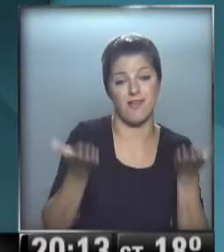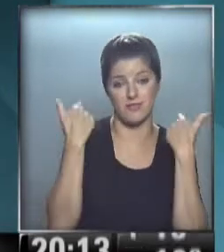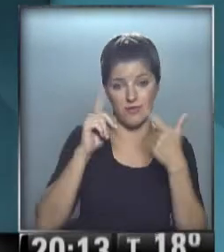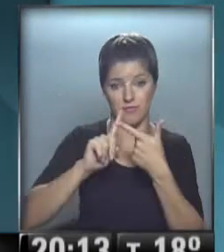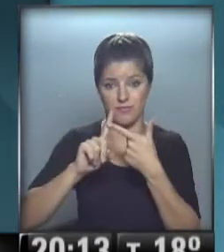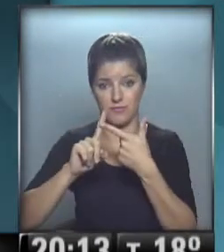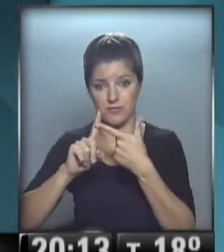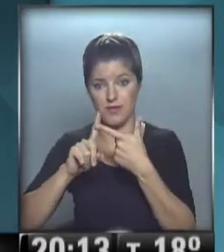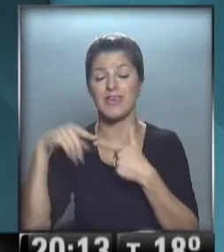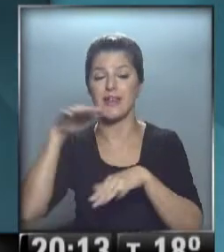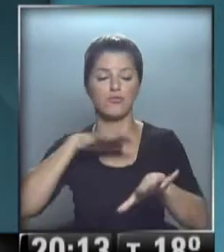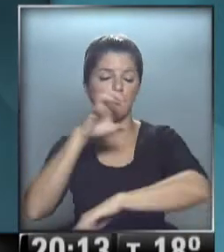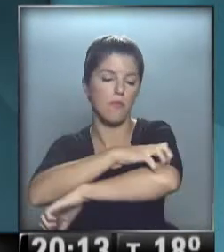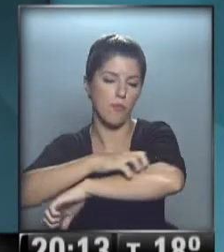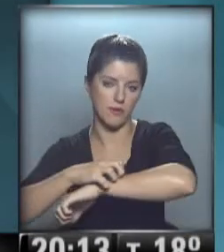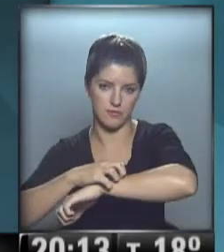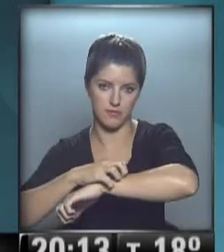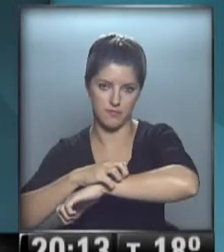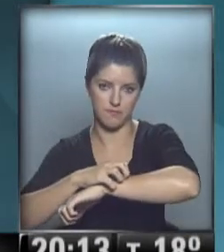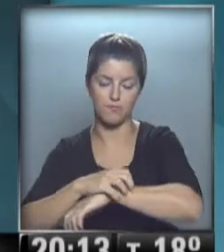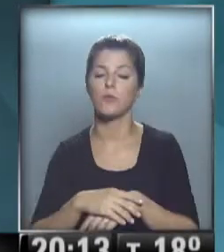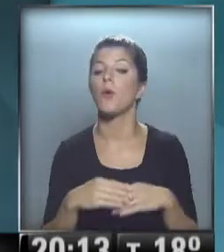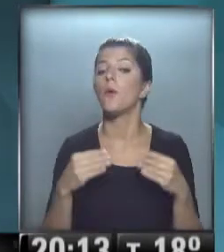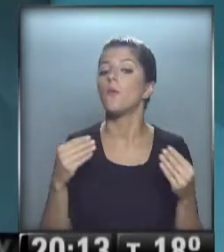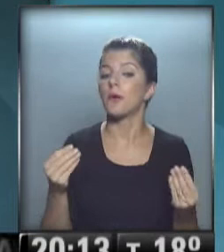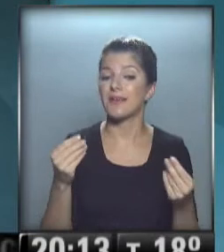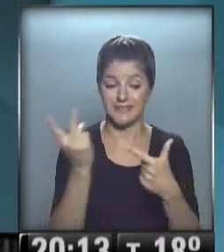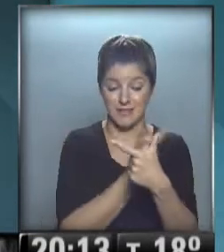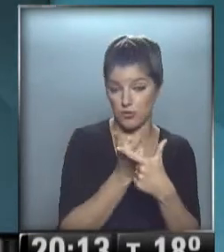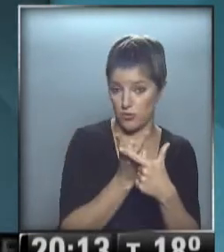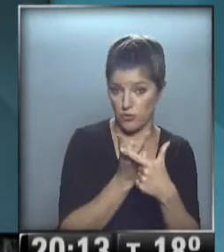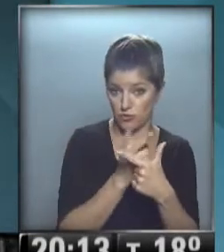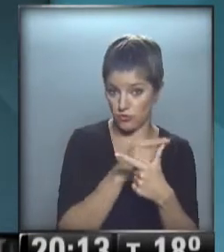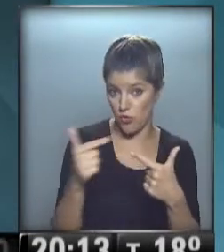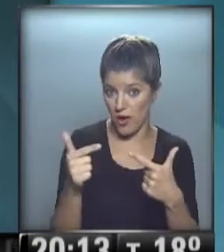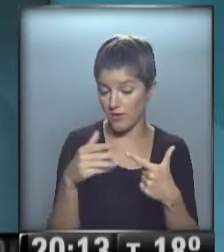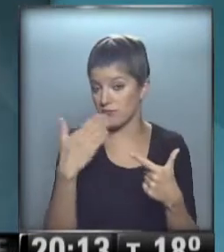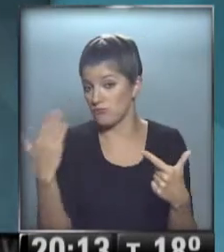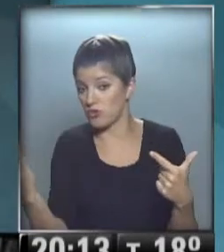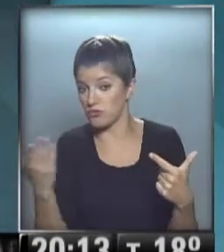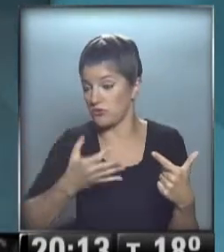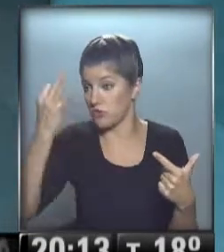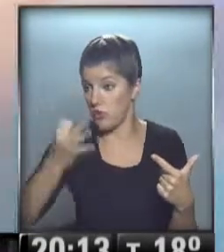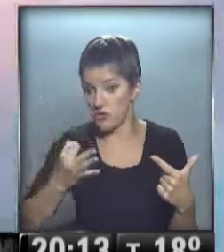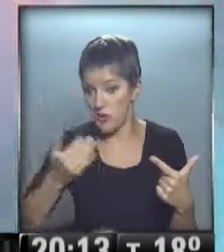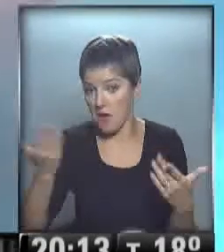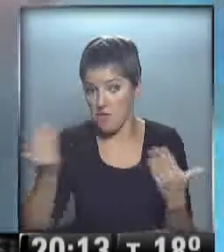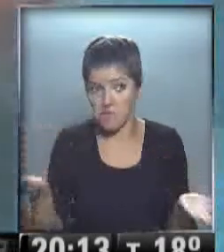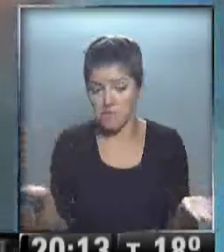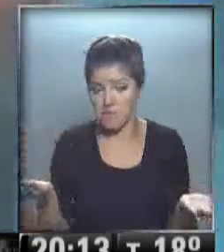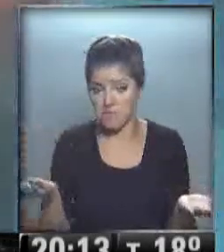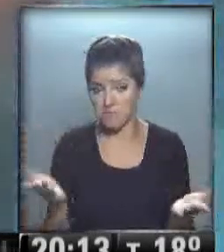la presencia de la pobreza. Porque sin estos dos elementos no habría mayor inseguridad en el país.